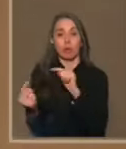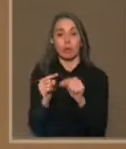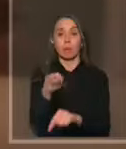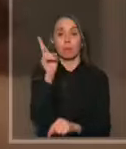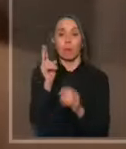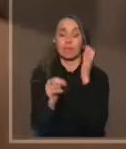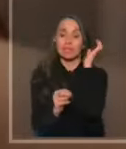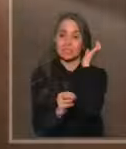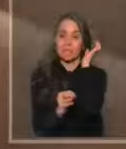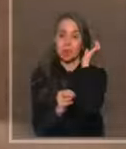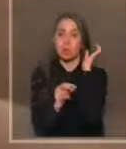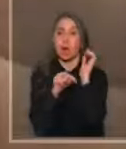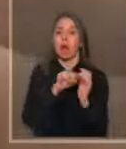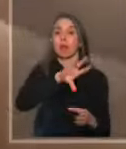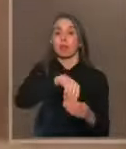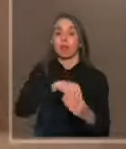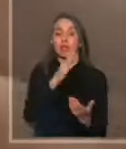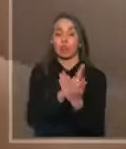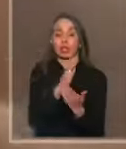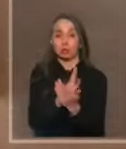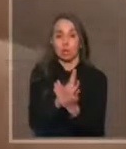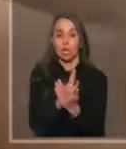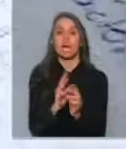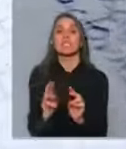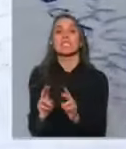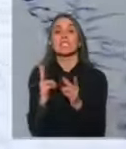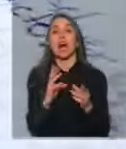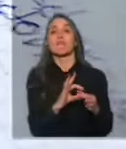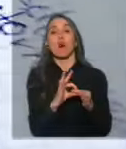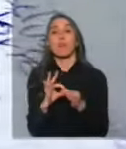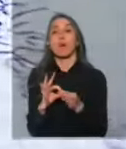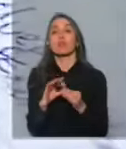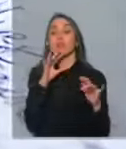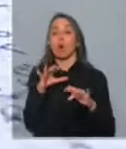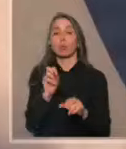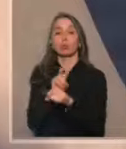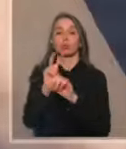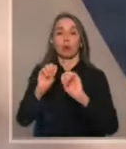teléfonos en las escuelas, salvo razones pedagógicas o de emergencia.